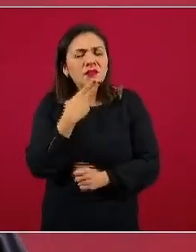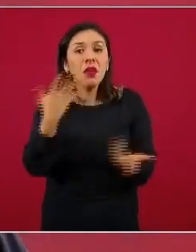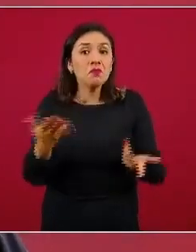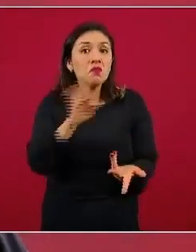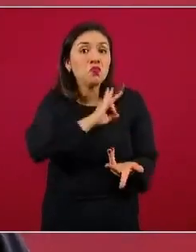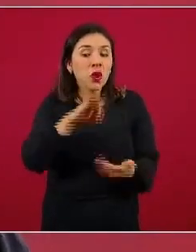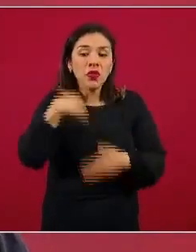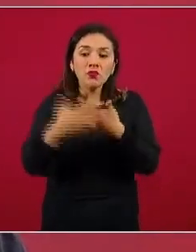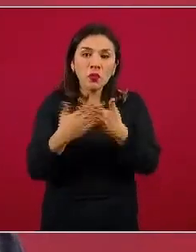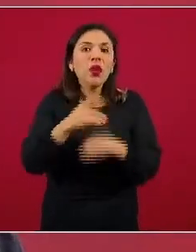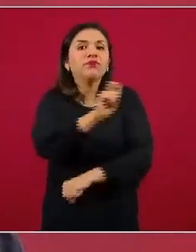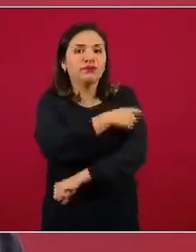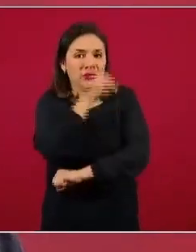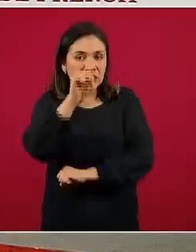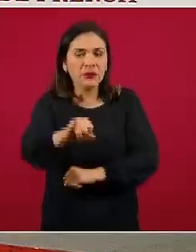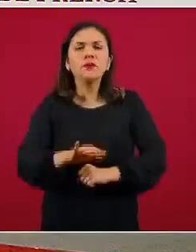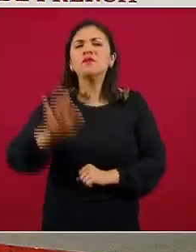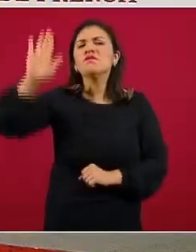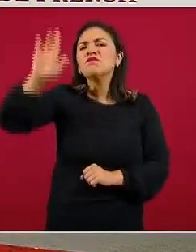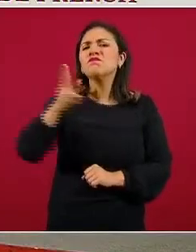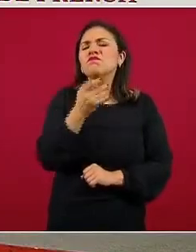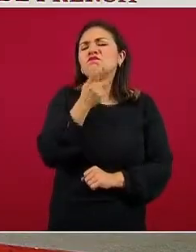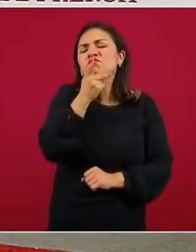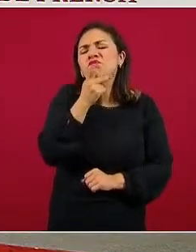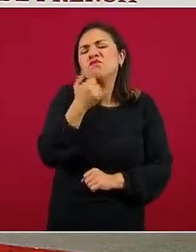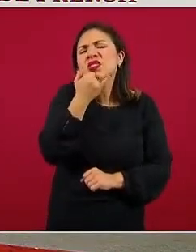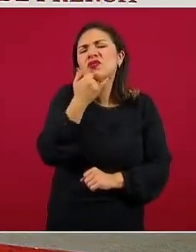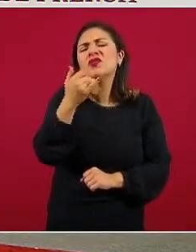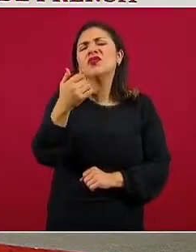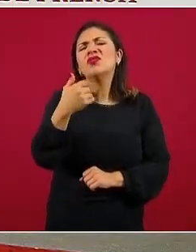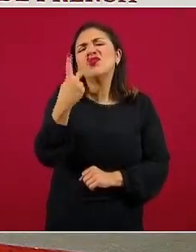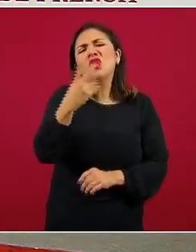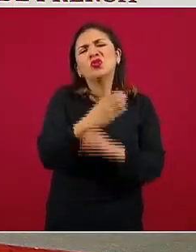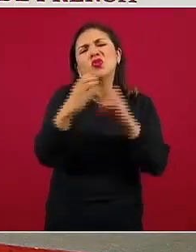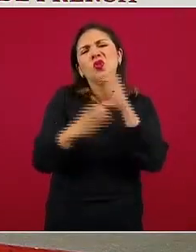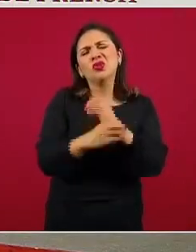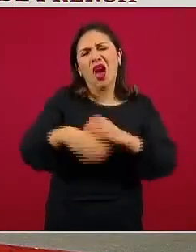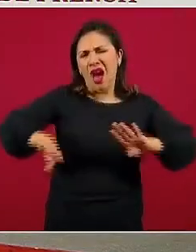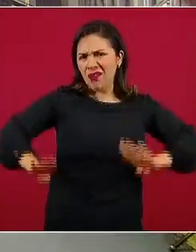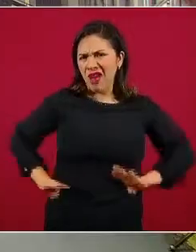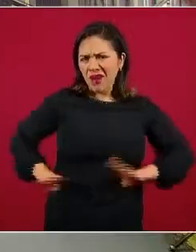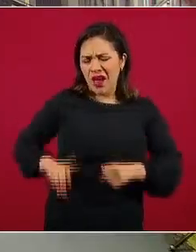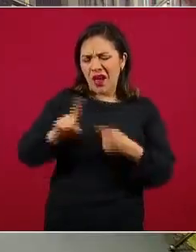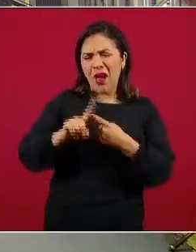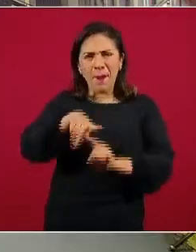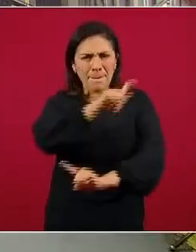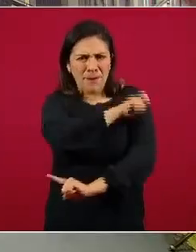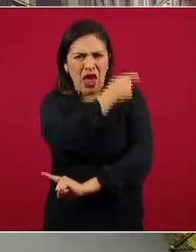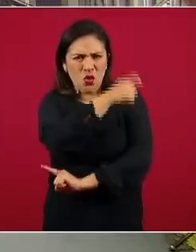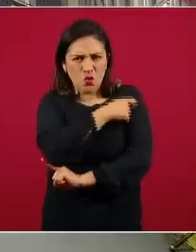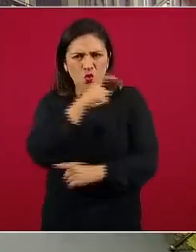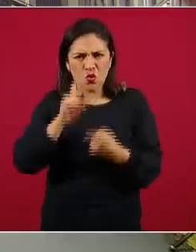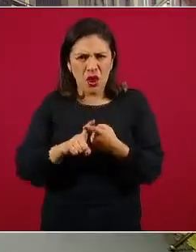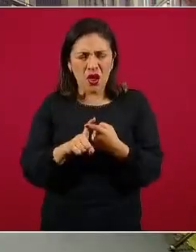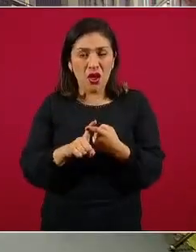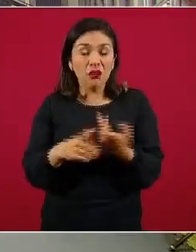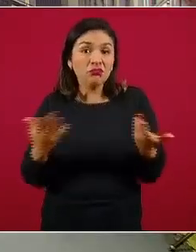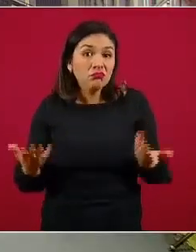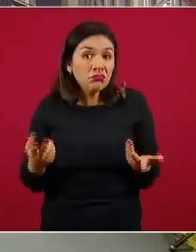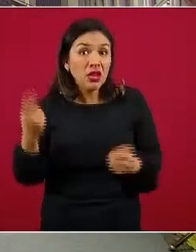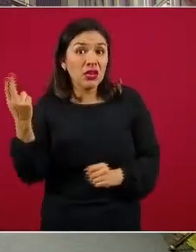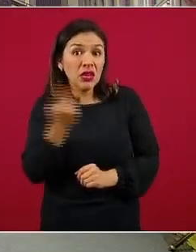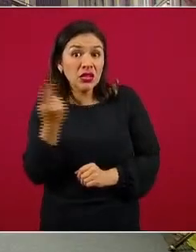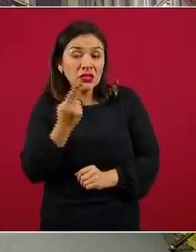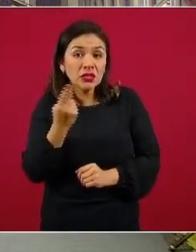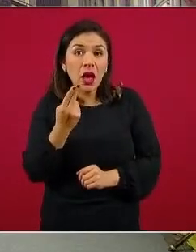momento puede permitir. Sí. 2 precisiones. Por las características de la vacuna se necesita